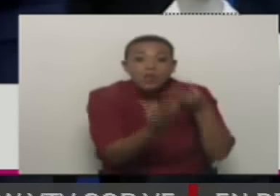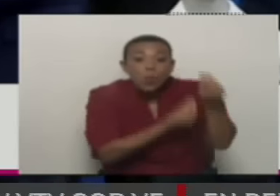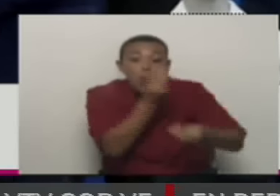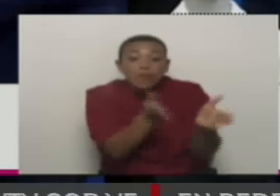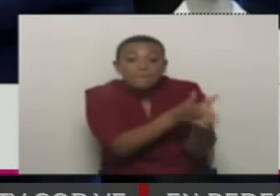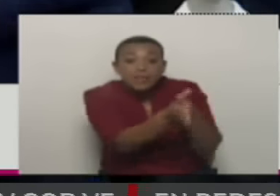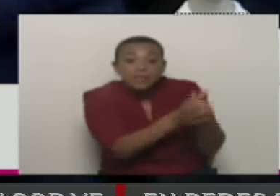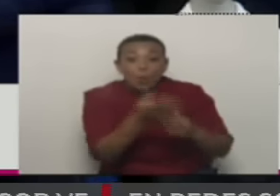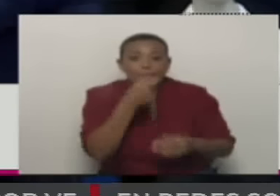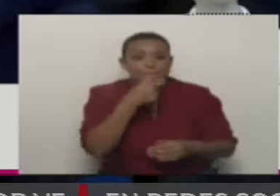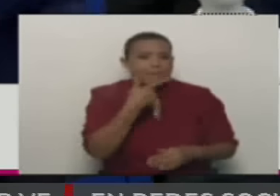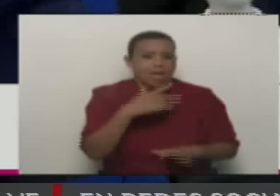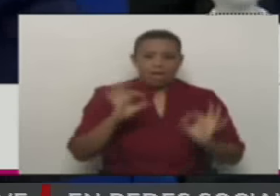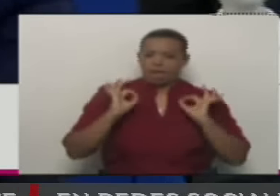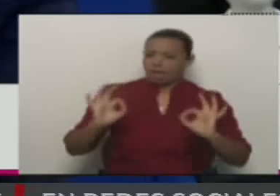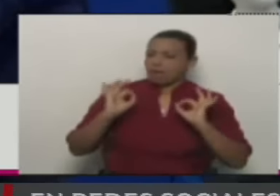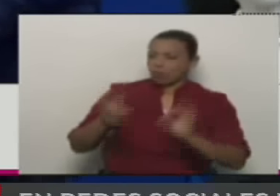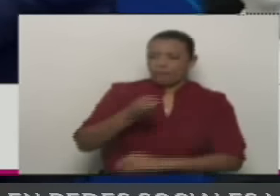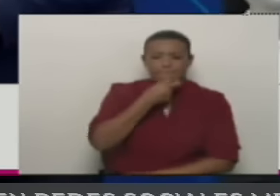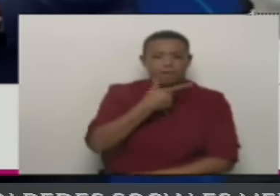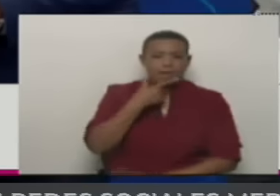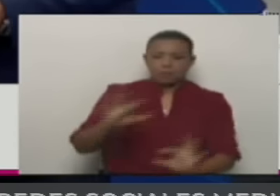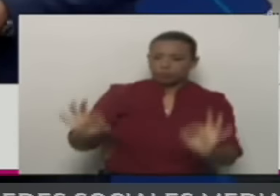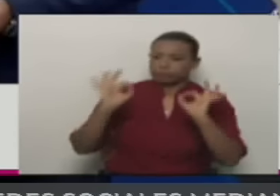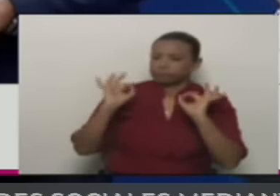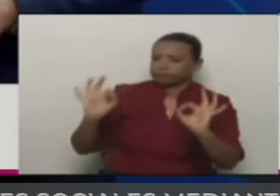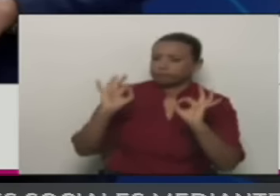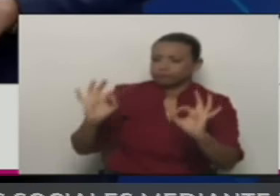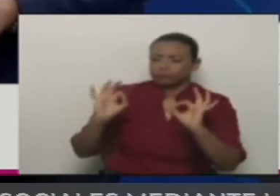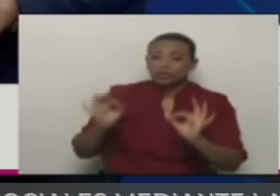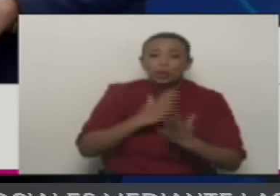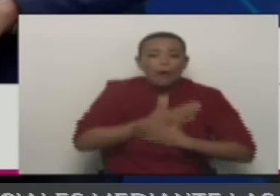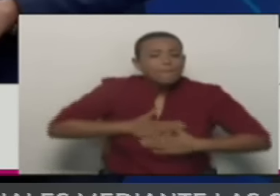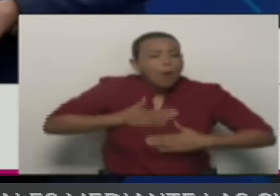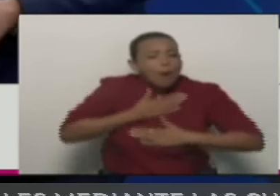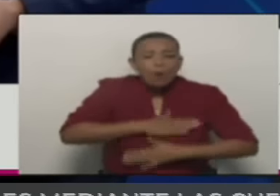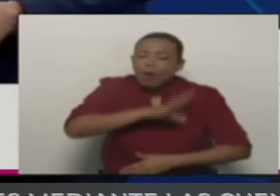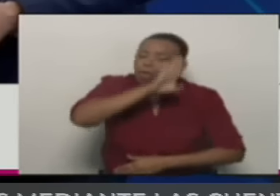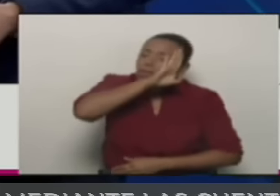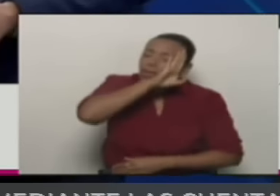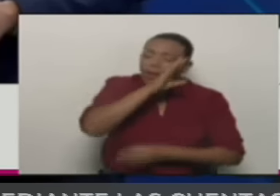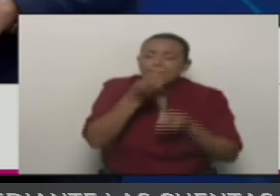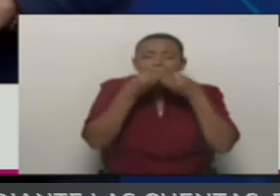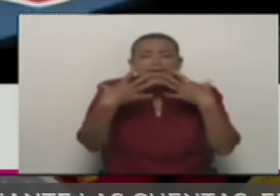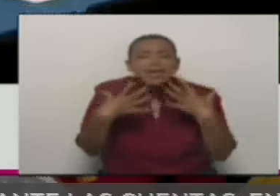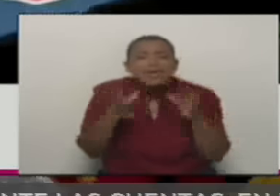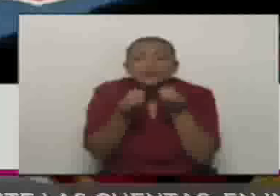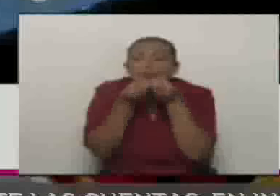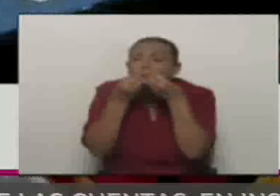nuestros emprendedores. Una belleza, vale. Esto otra cosa cuchi,